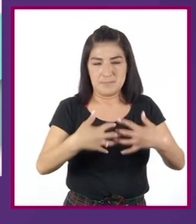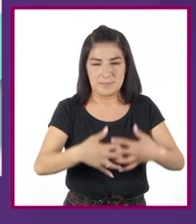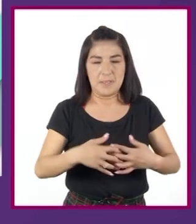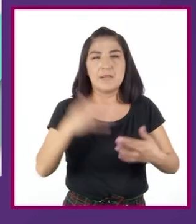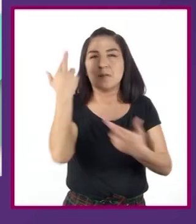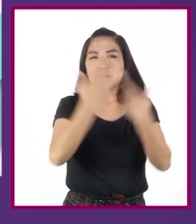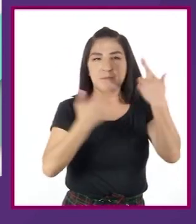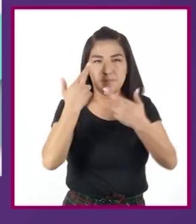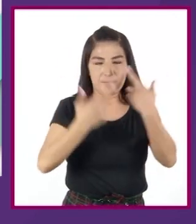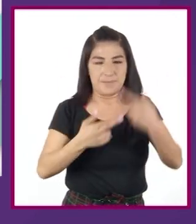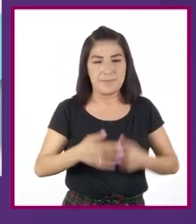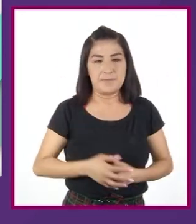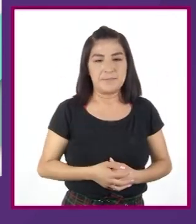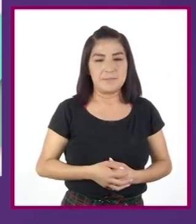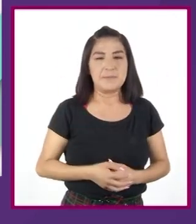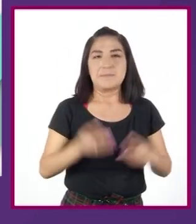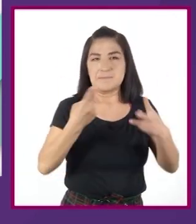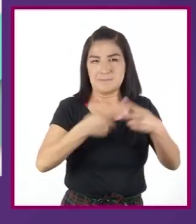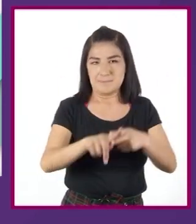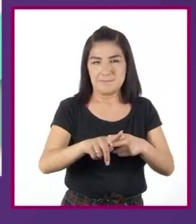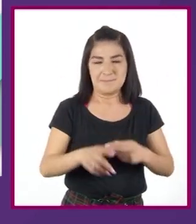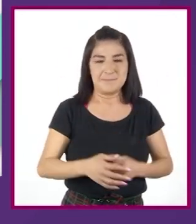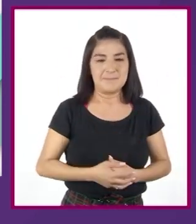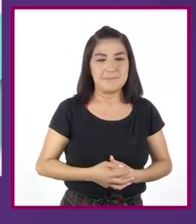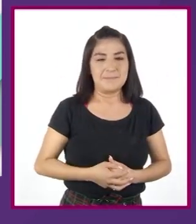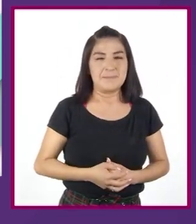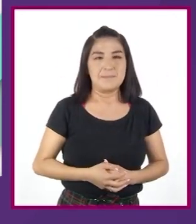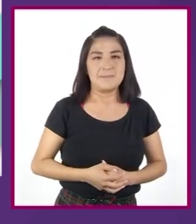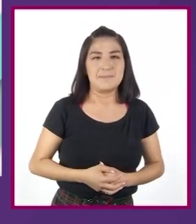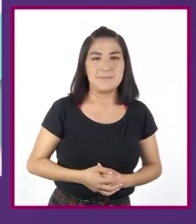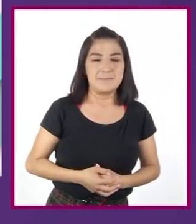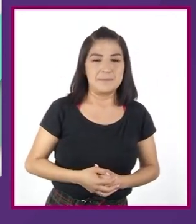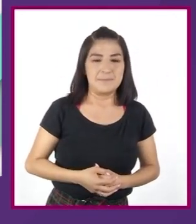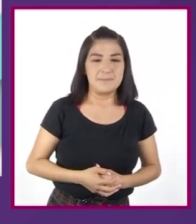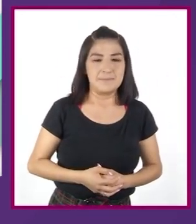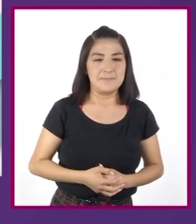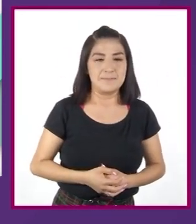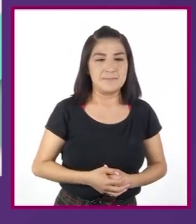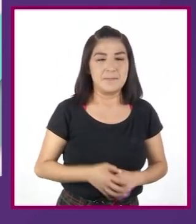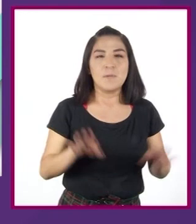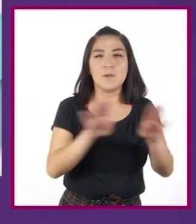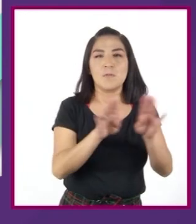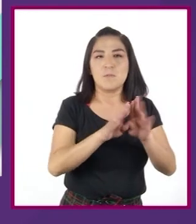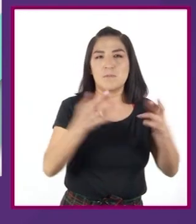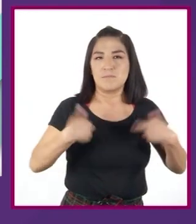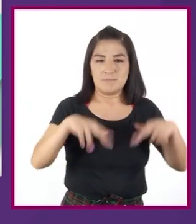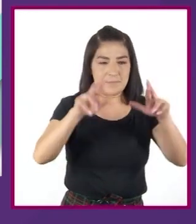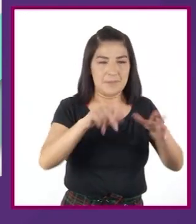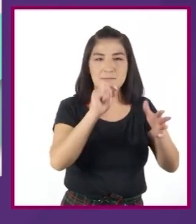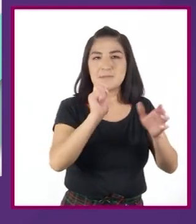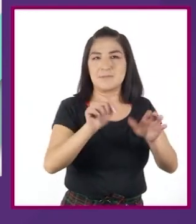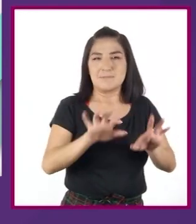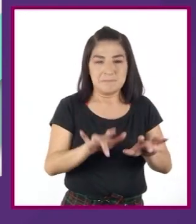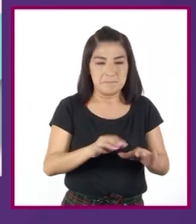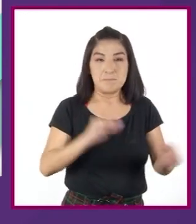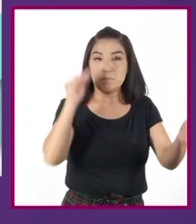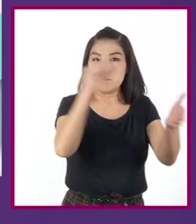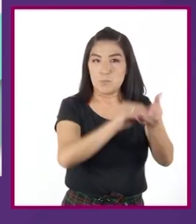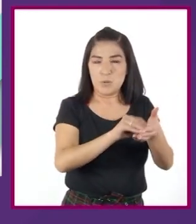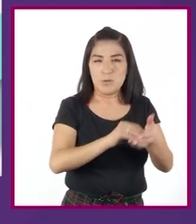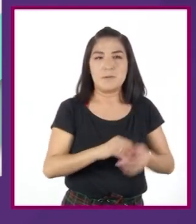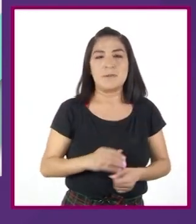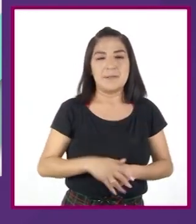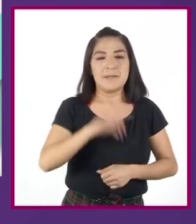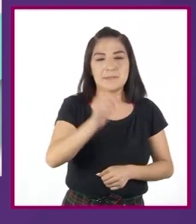analizar el desempeño. Empecemos. Escribiremos la expresión algebraica que representa a cada máquina en